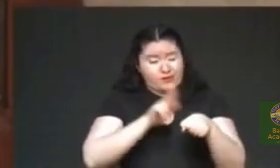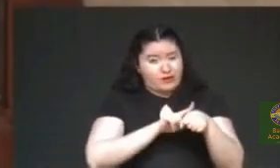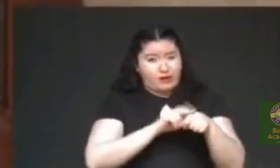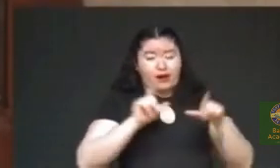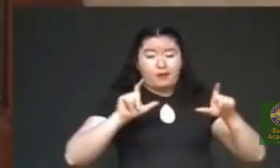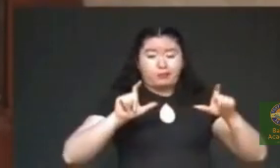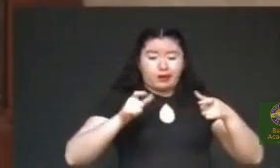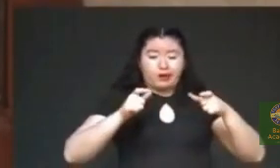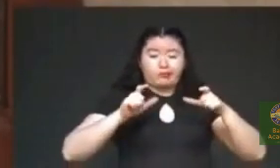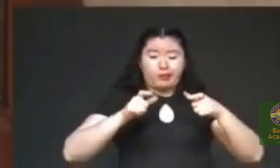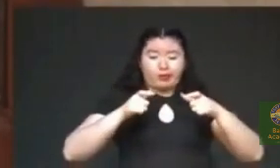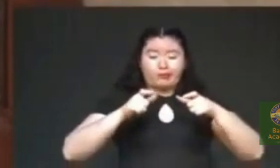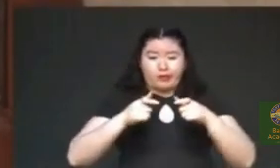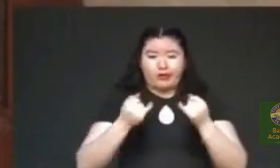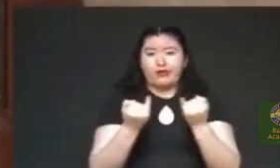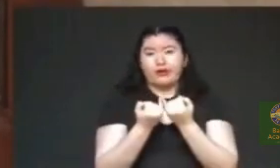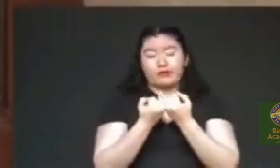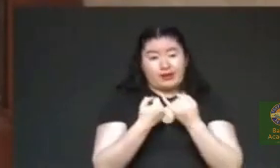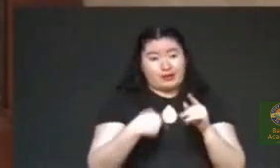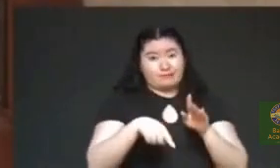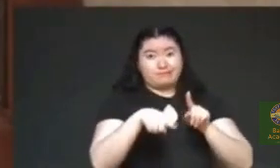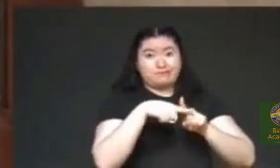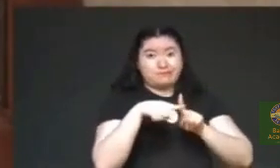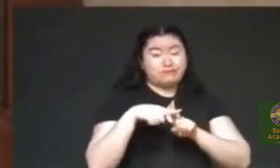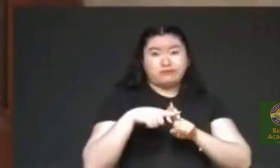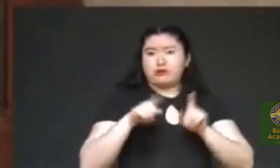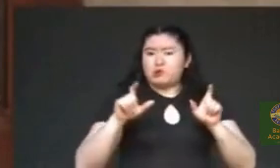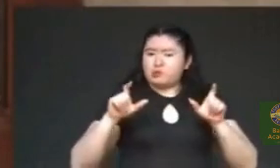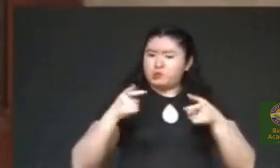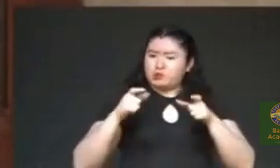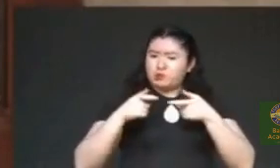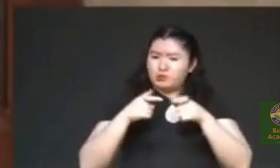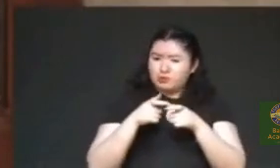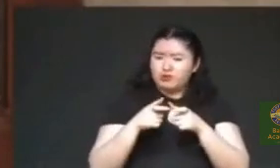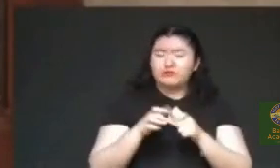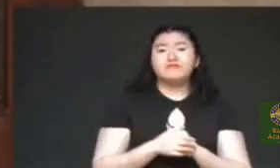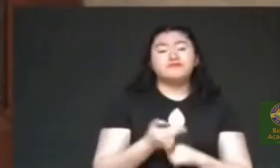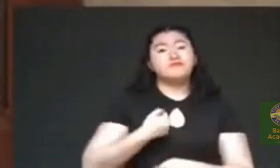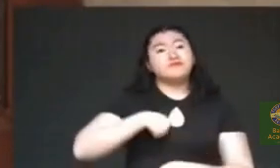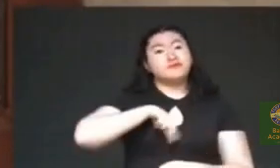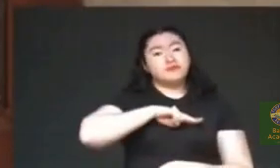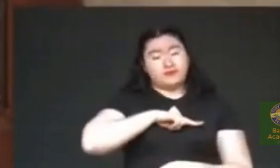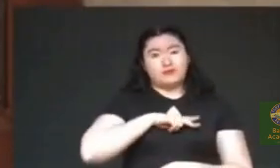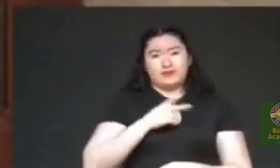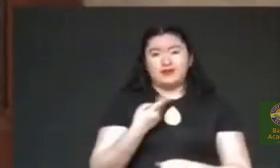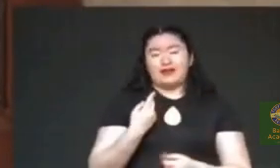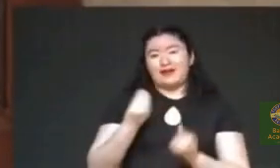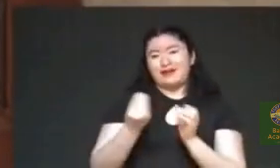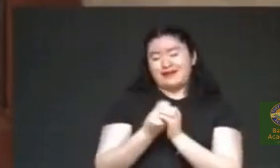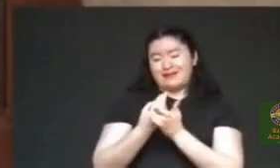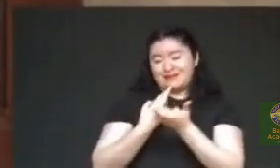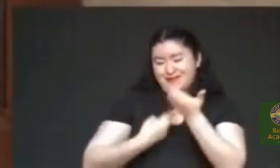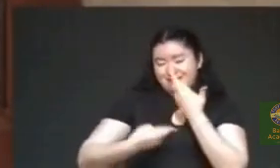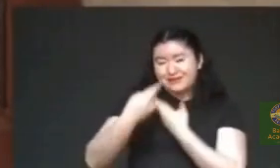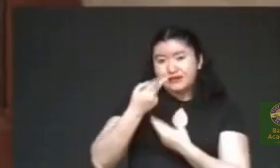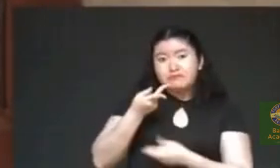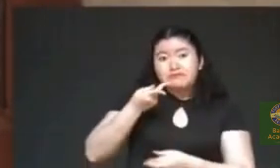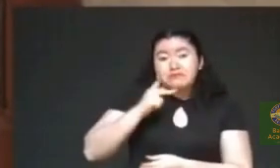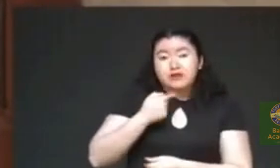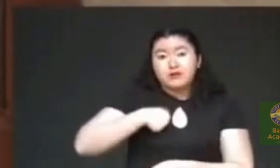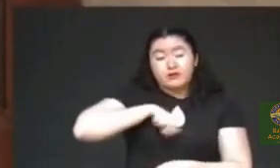del COVID-19 y estamos en condiciones de la entrada a clases presencial, pero vamos a estar todo el tiempo